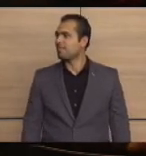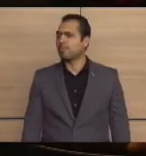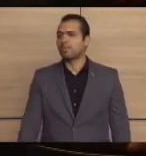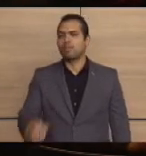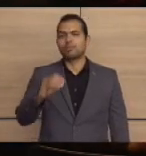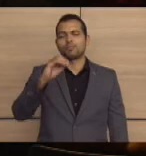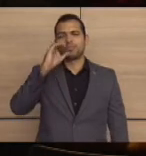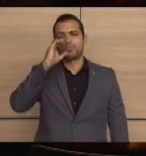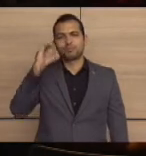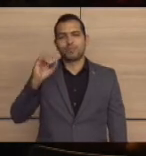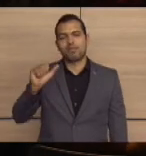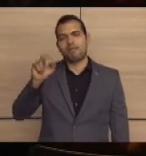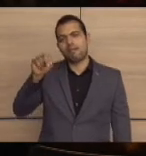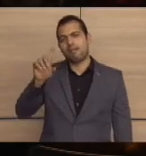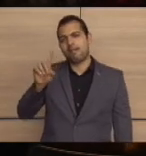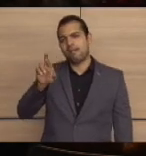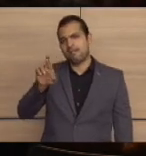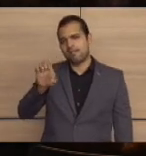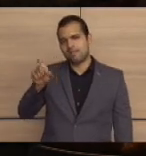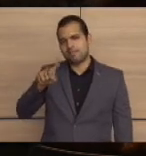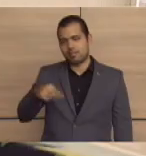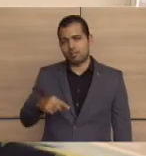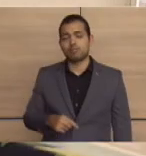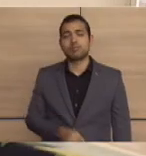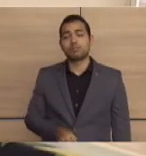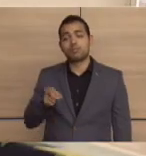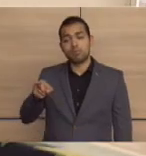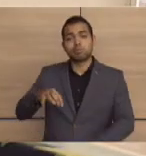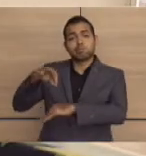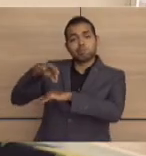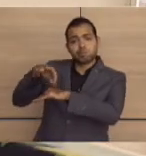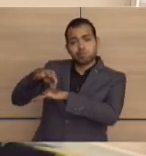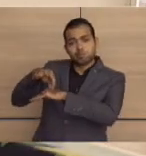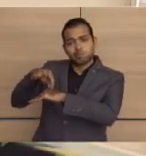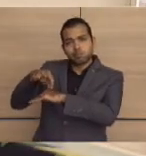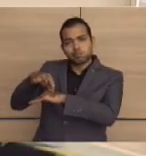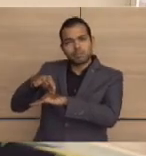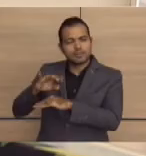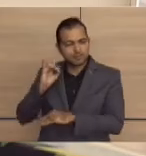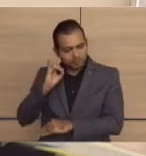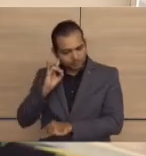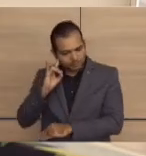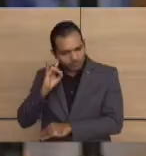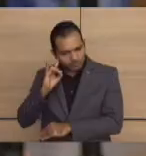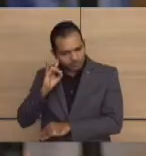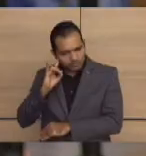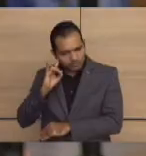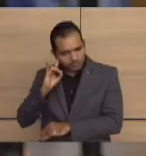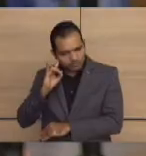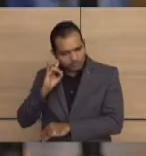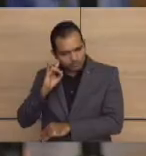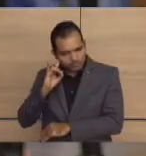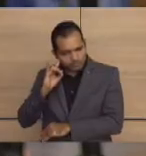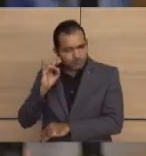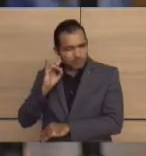una fundación que ayuda a que la gente ingrese a la educación superior, a la universidad. ¿Cómo cree